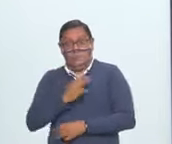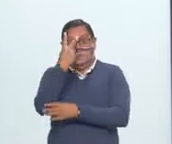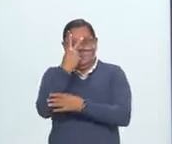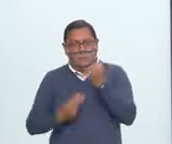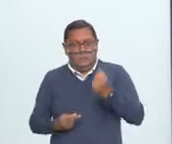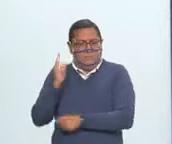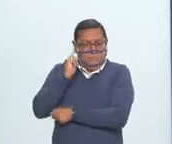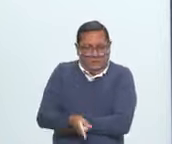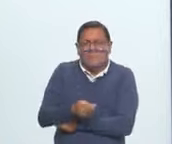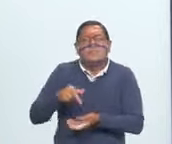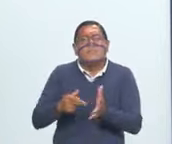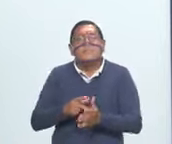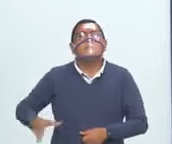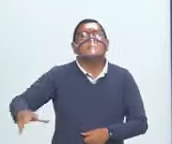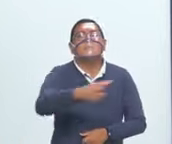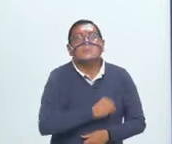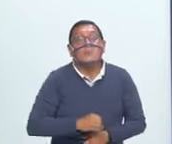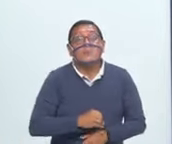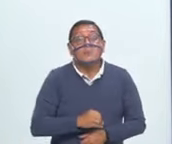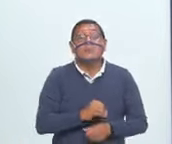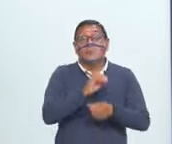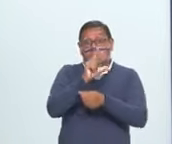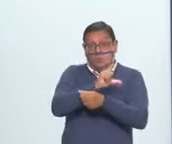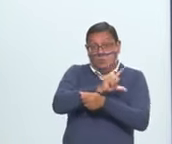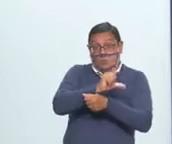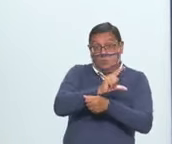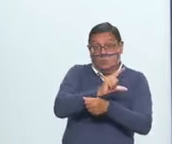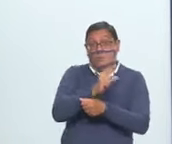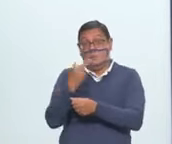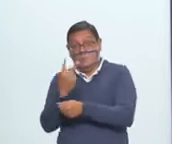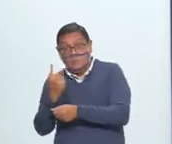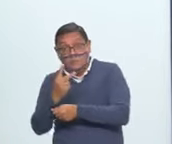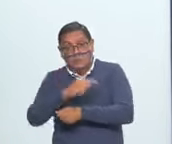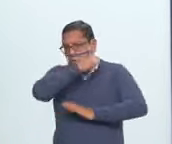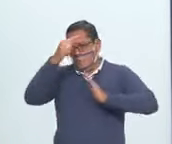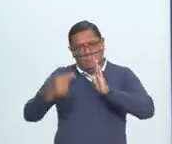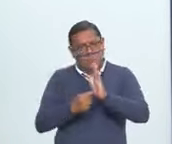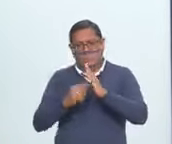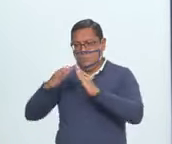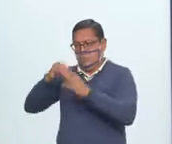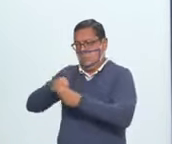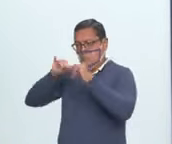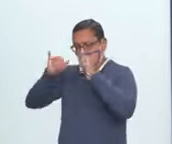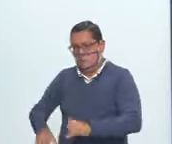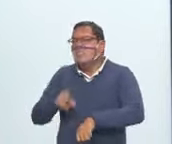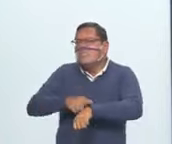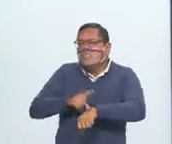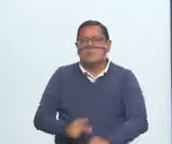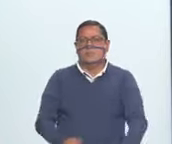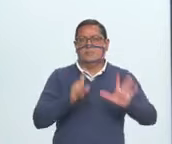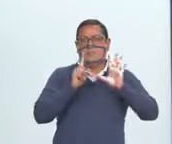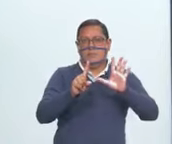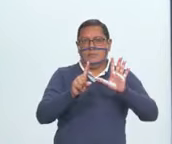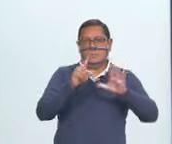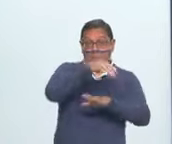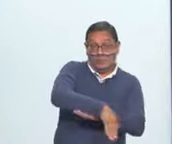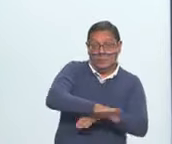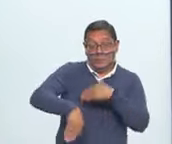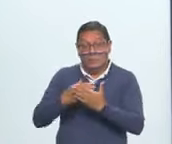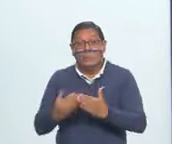de queda los días de semana desde las 6 de la tarde hasta las 5 a.m. del día siguiente.